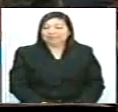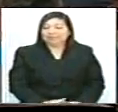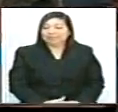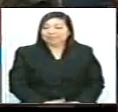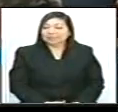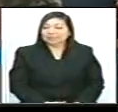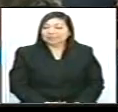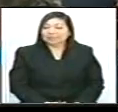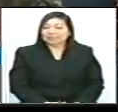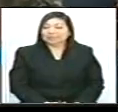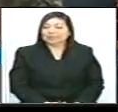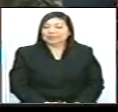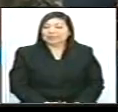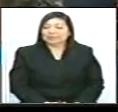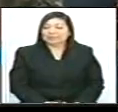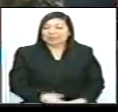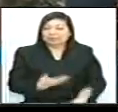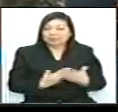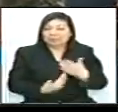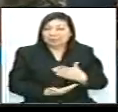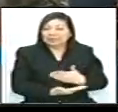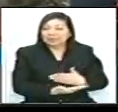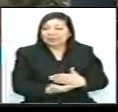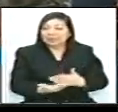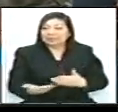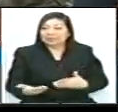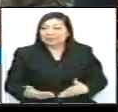recibimos. Buenos días con todos.